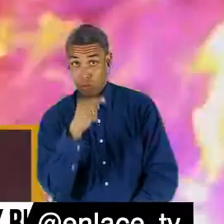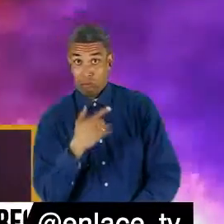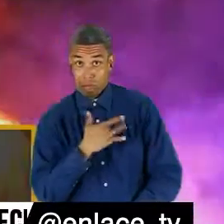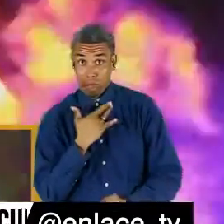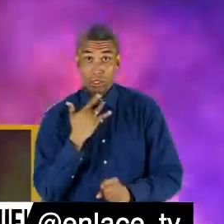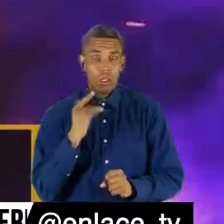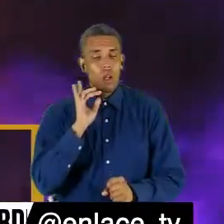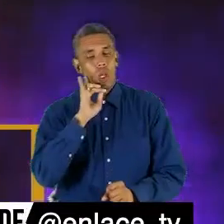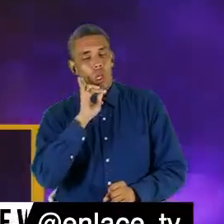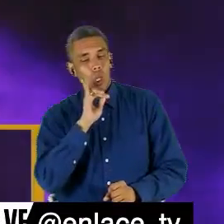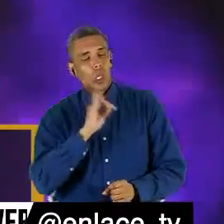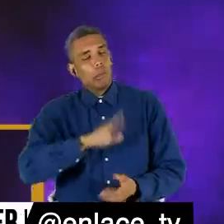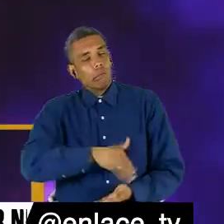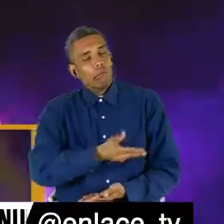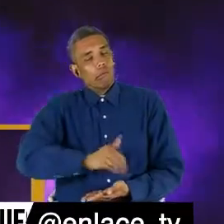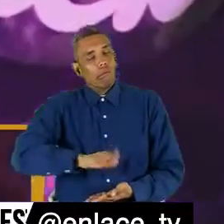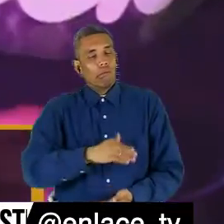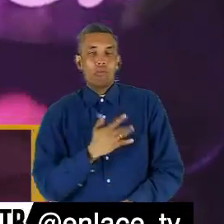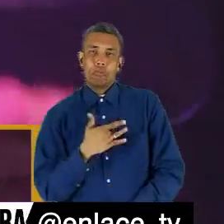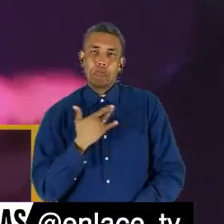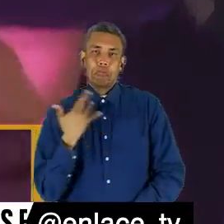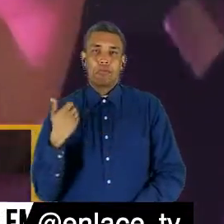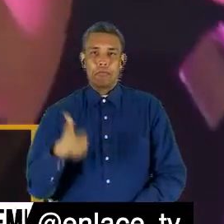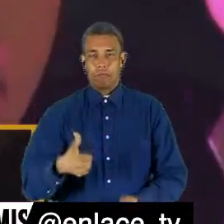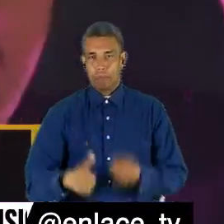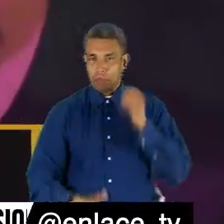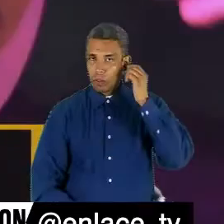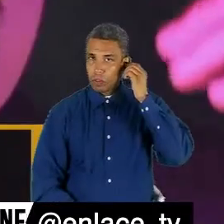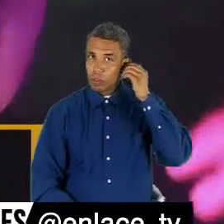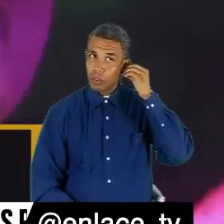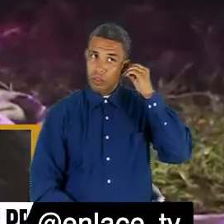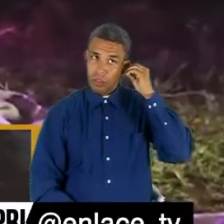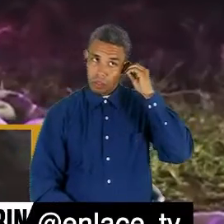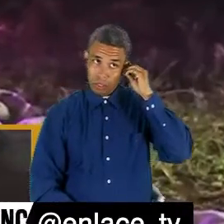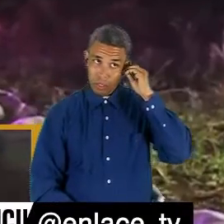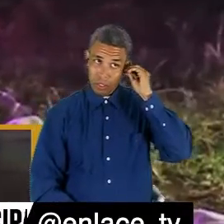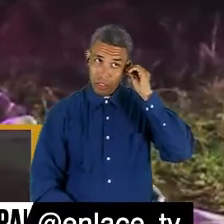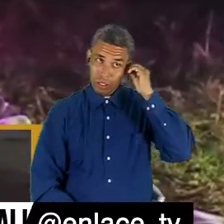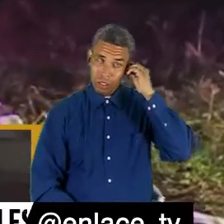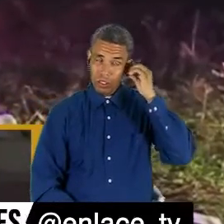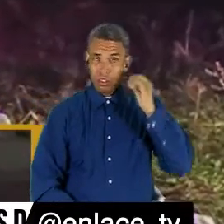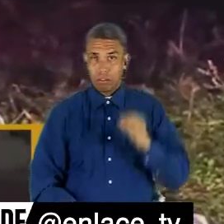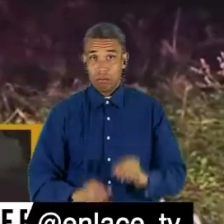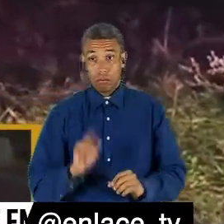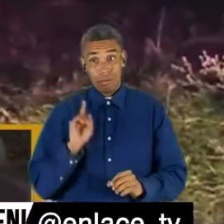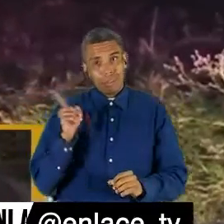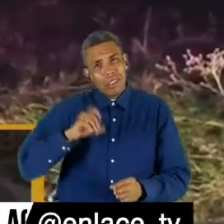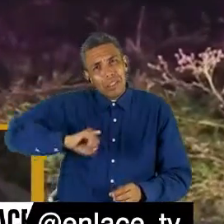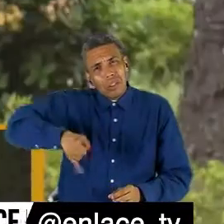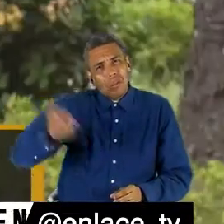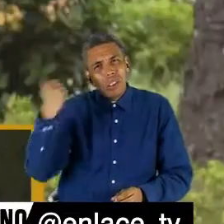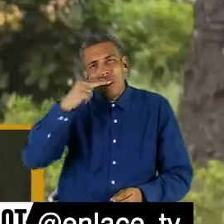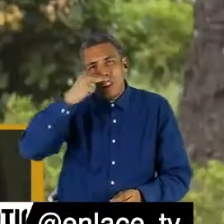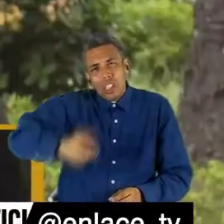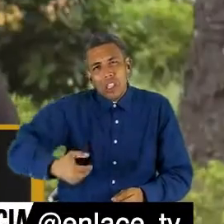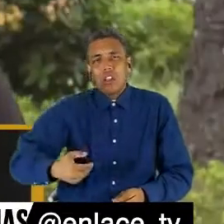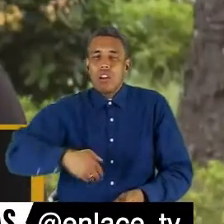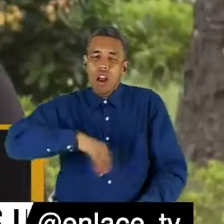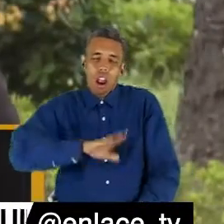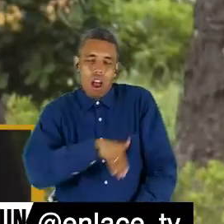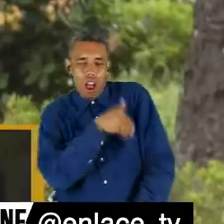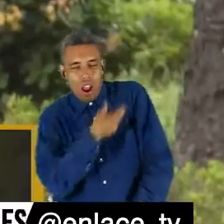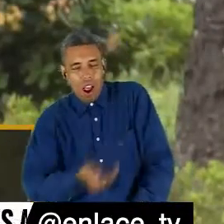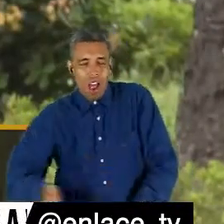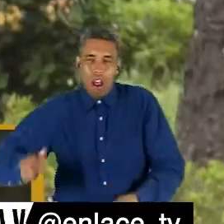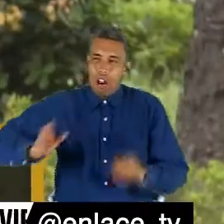música. Desde niño, Javier Prada Mantilla atesora su amor por la música. Desde entonces ha participado en numerosos eventos. La música causaba